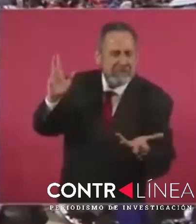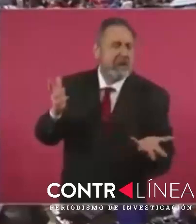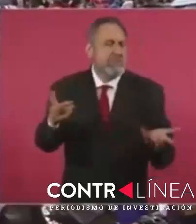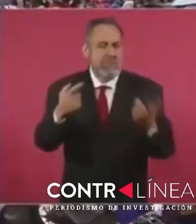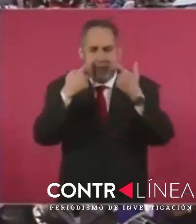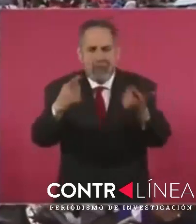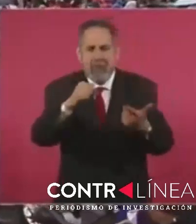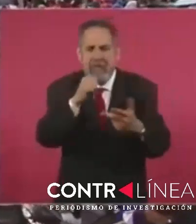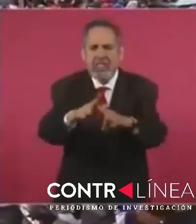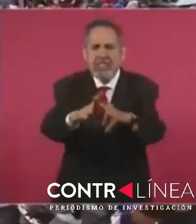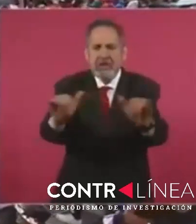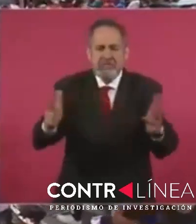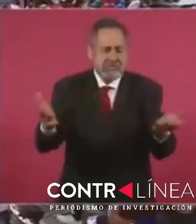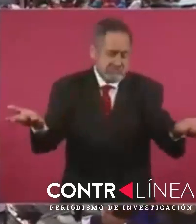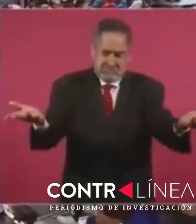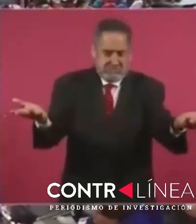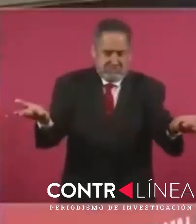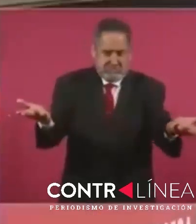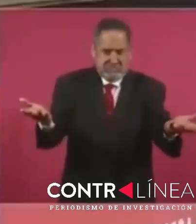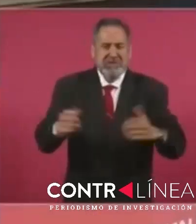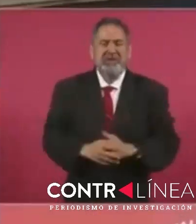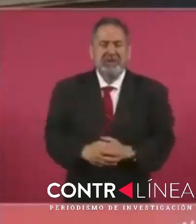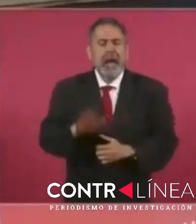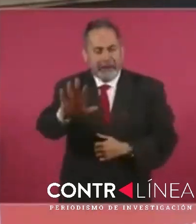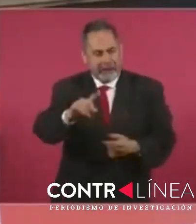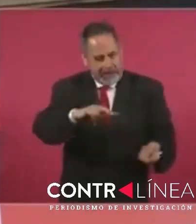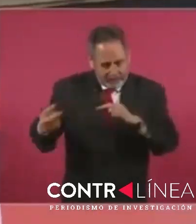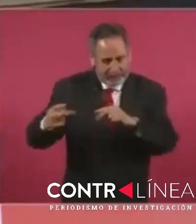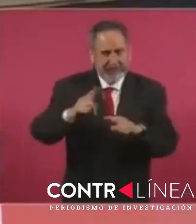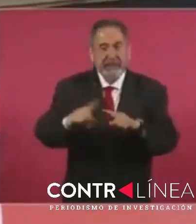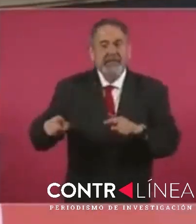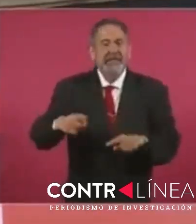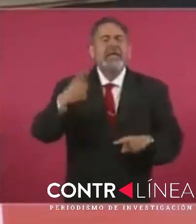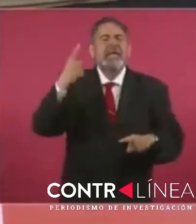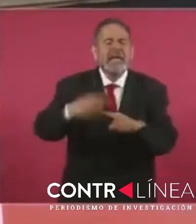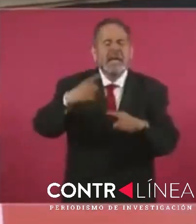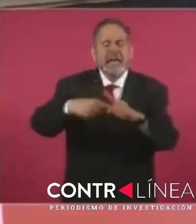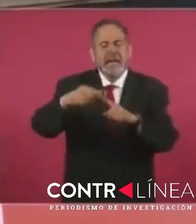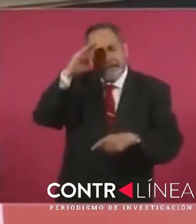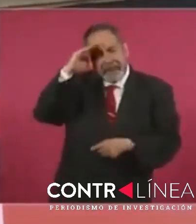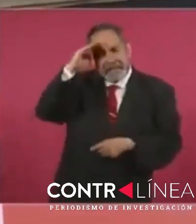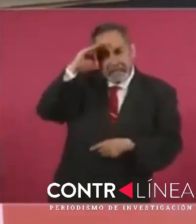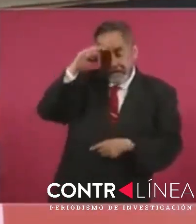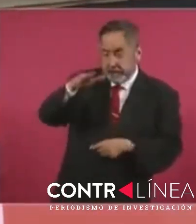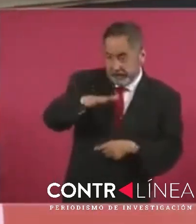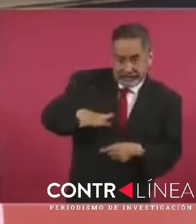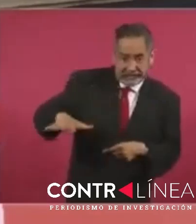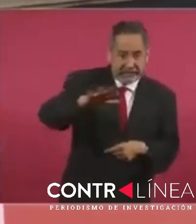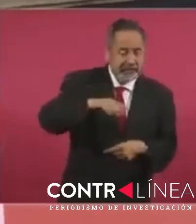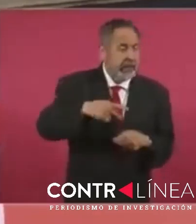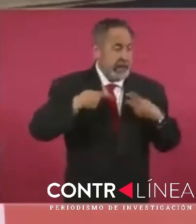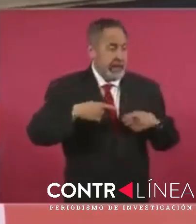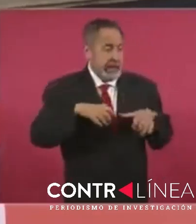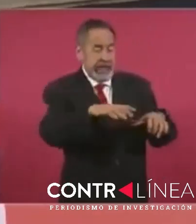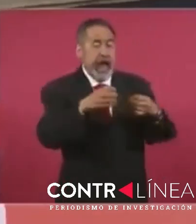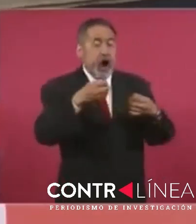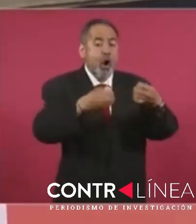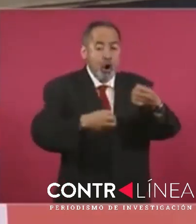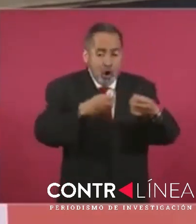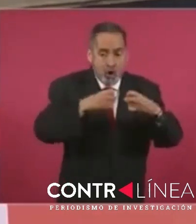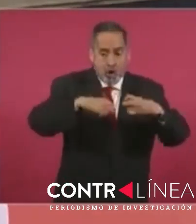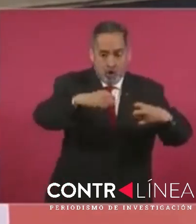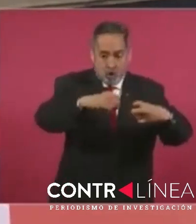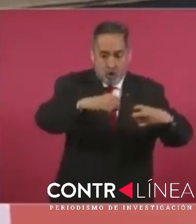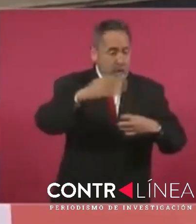Pues no veo a nadie. Que levanten la mano los que consideren que es mejor que los